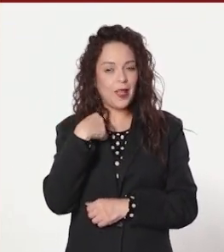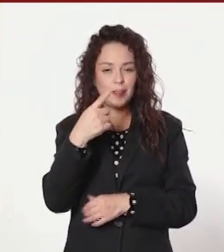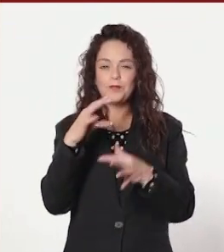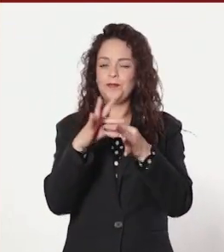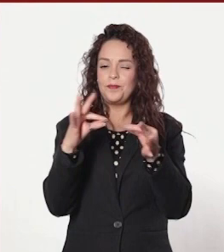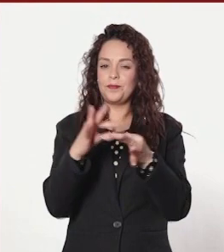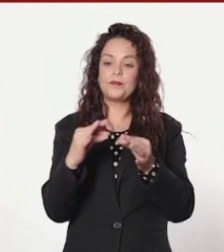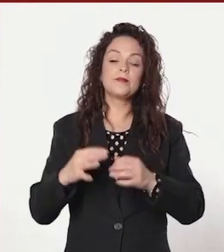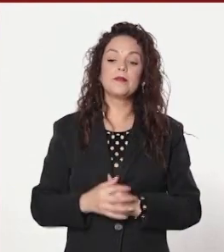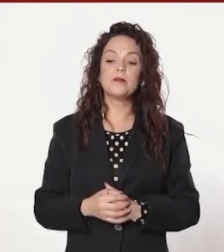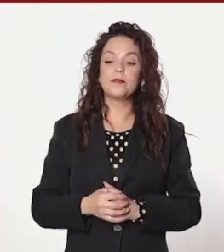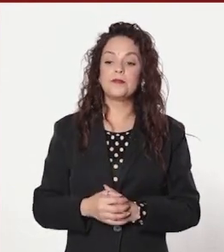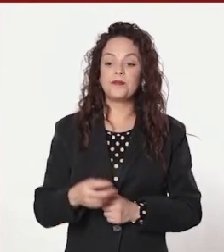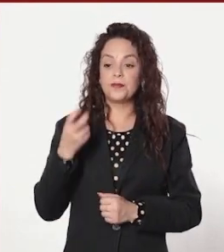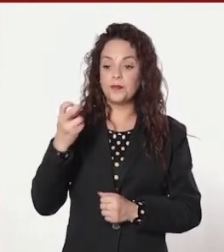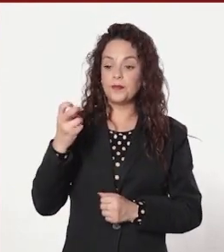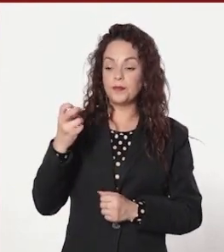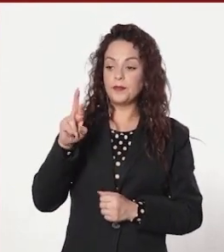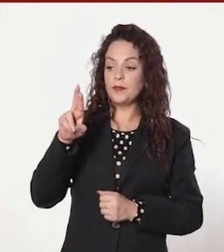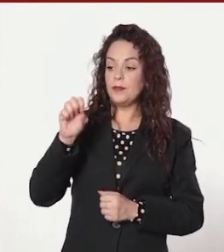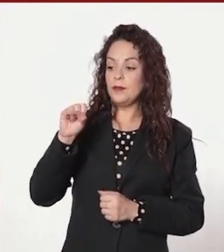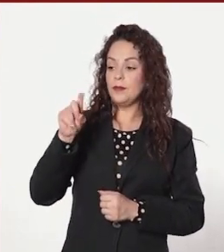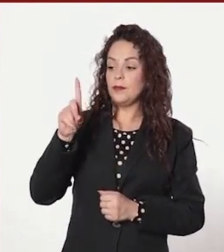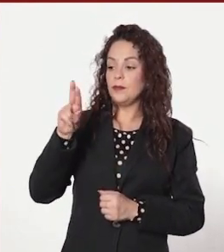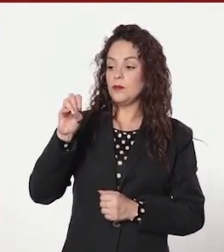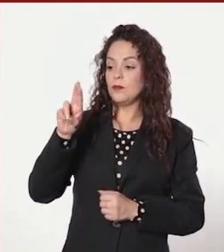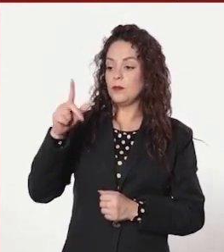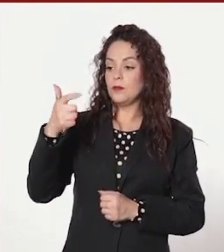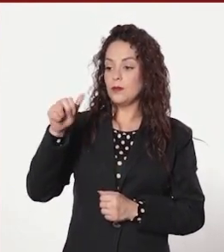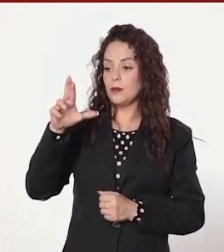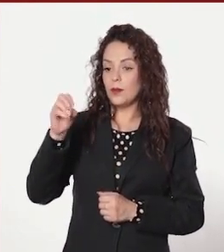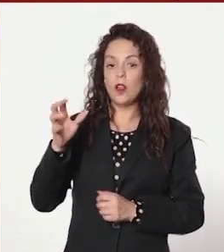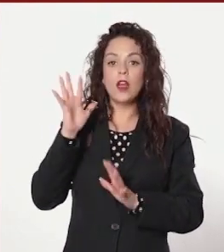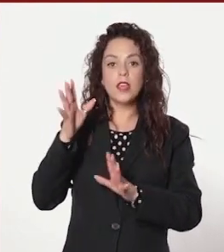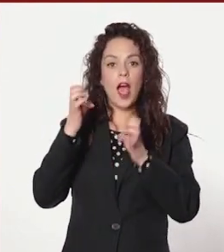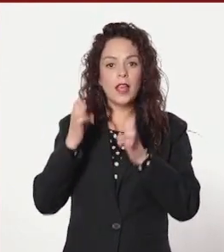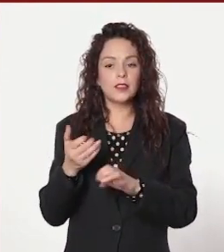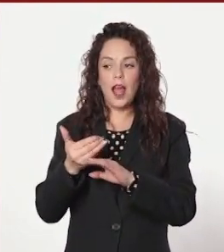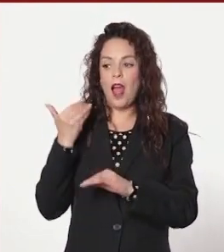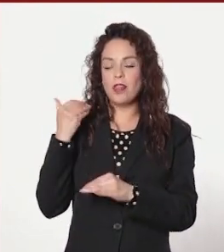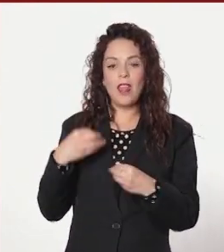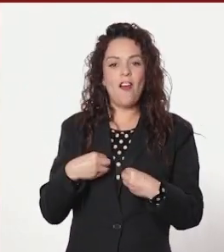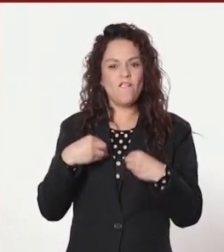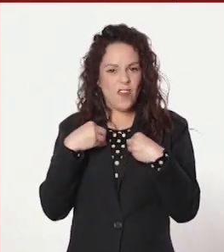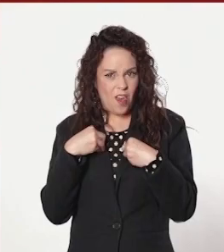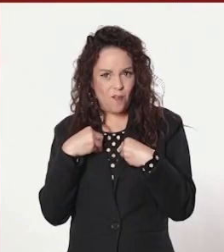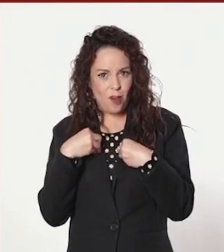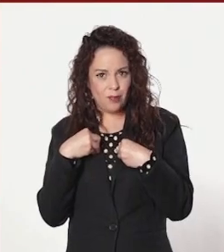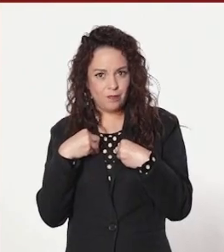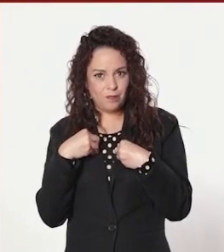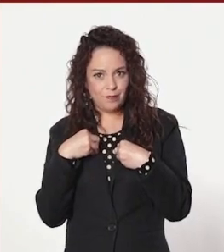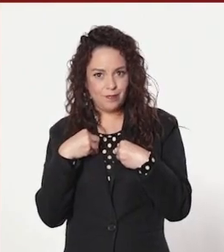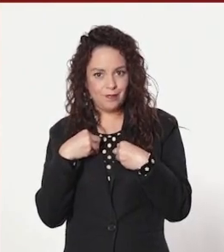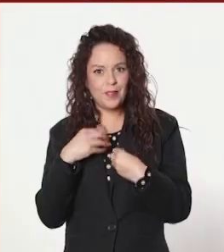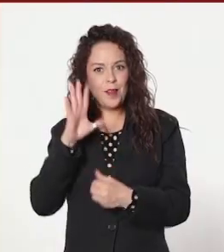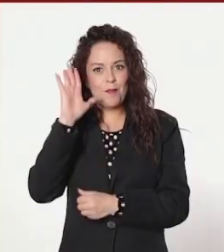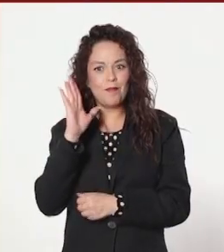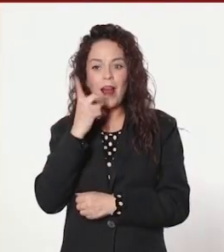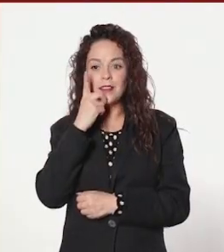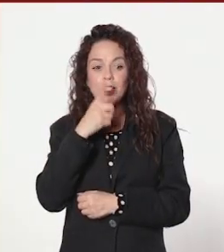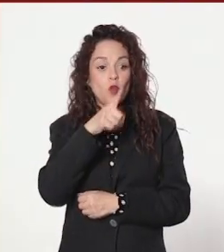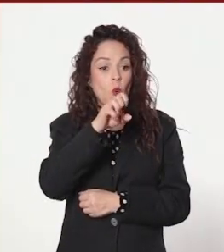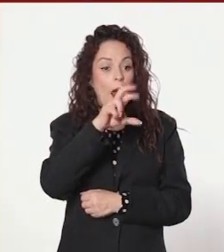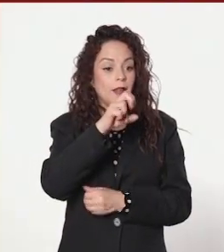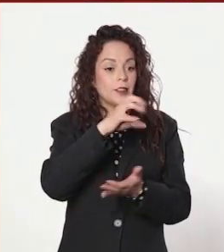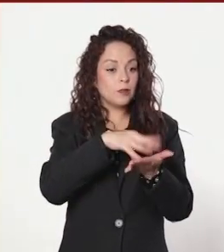Los residuos orgánicos, como les decía, todo viene de algo que ya estaba vivo, ¿no? Entonces, así como dicen, polvo eres y en polvo te convertirás,